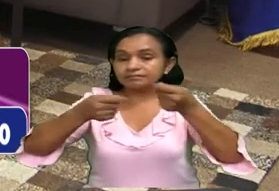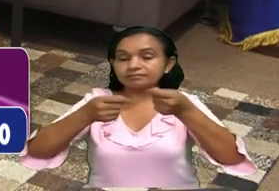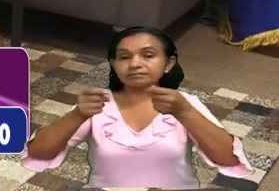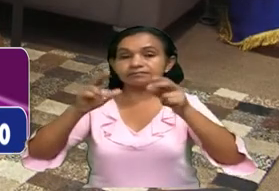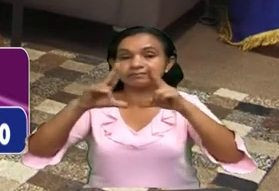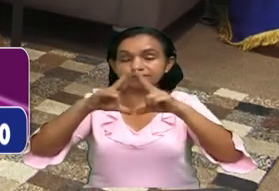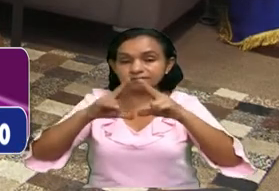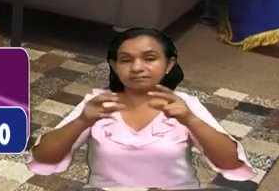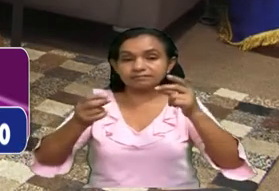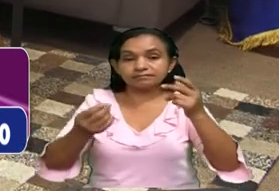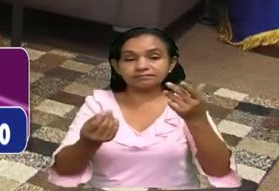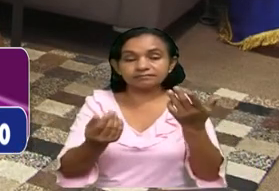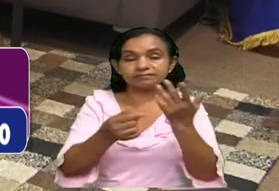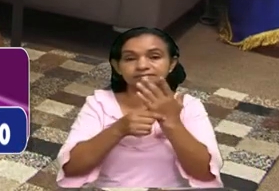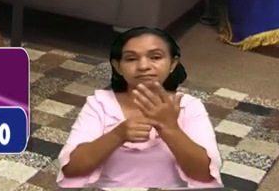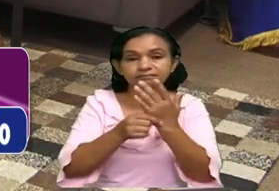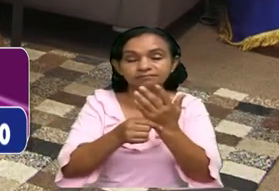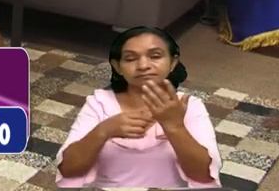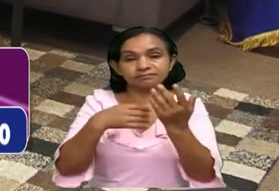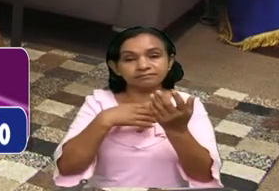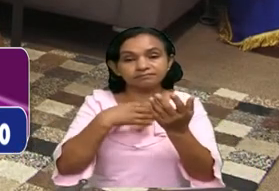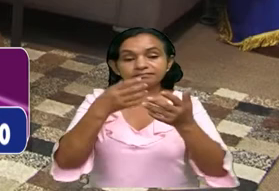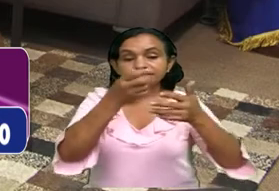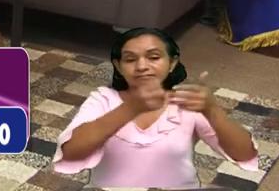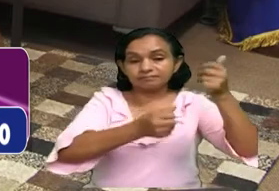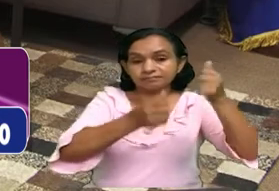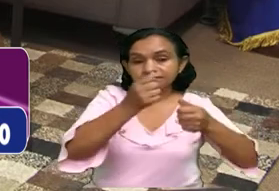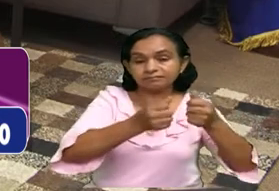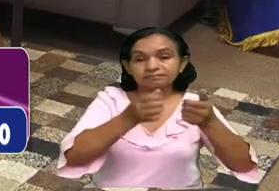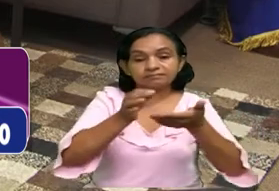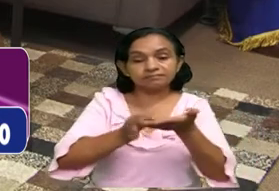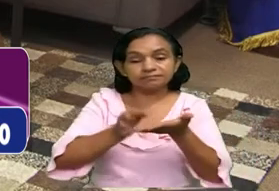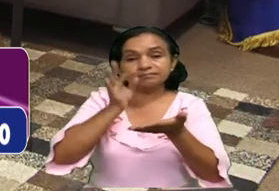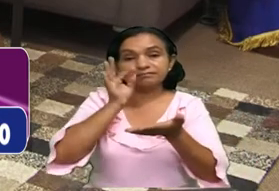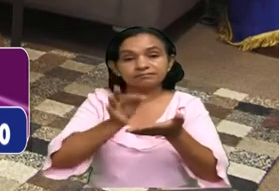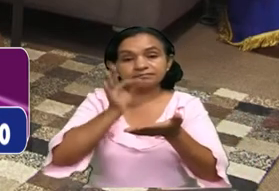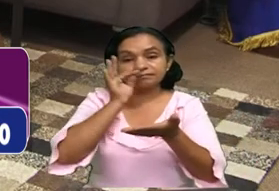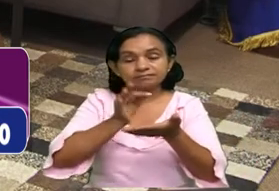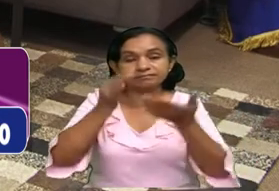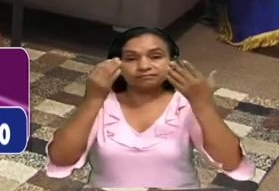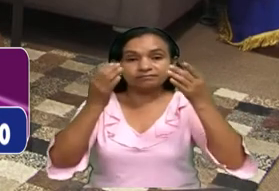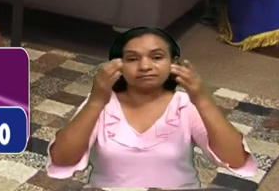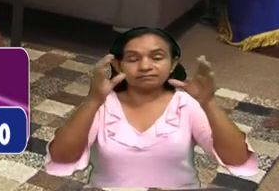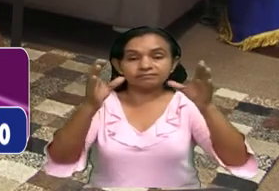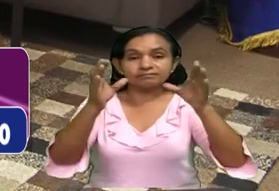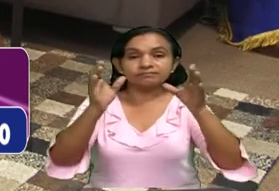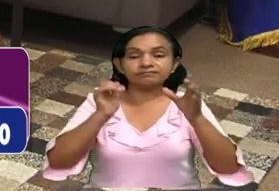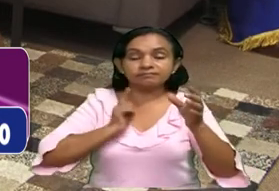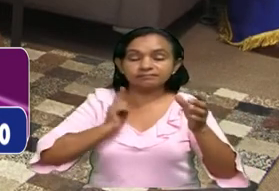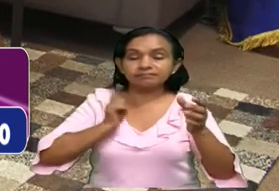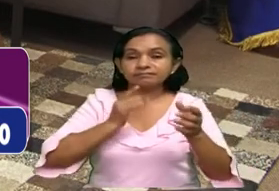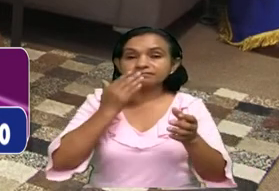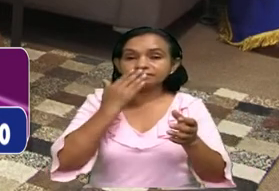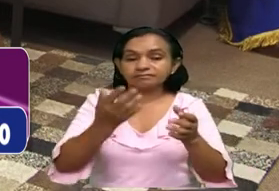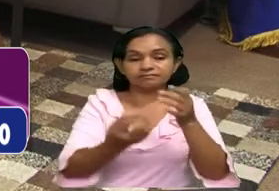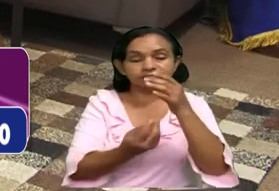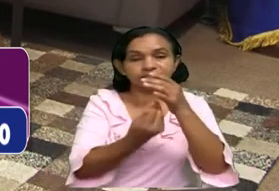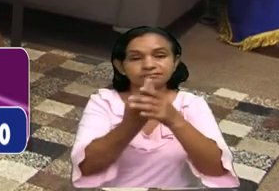nuestra producción, nuestra carne, nuestra leche, nuestro café. Nuestros productos tienen el potencial de